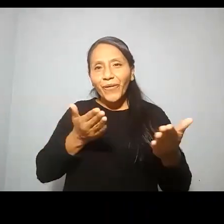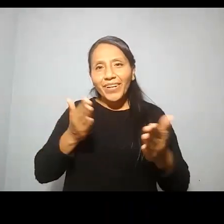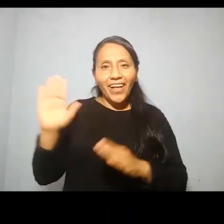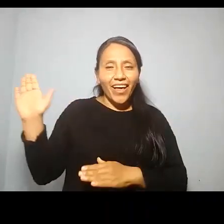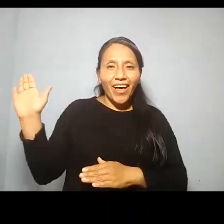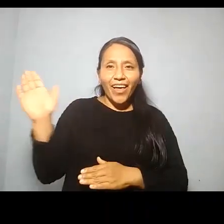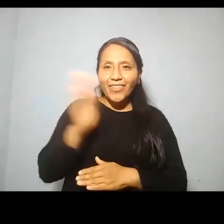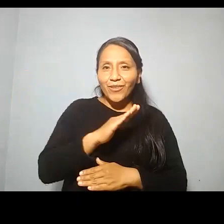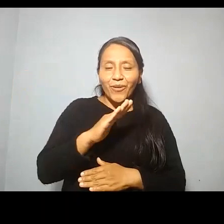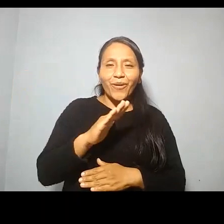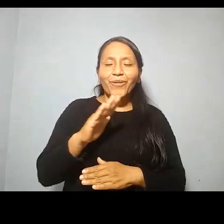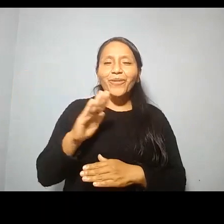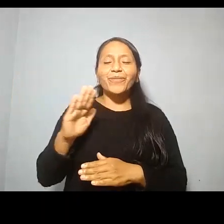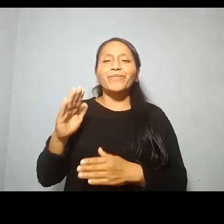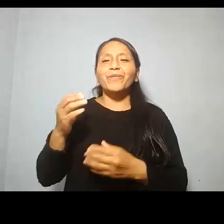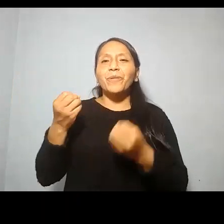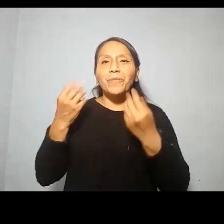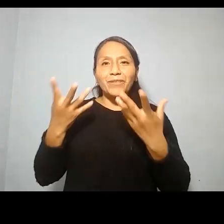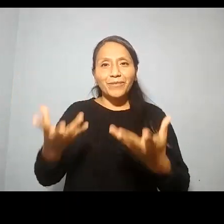todos, ¿cómo están?